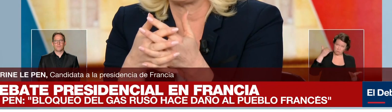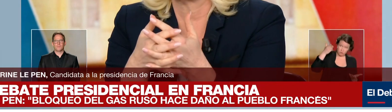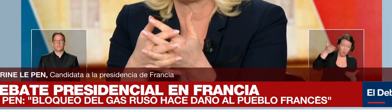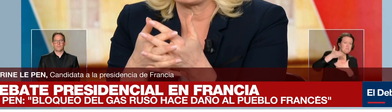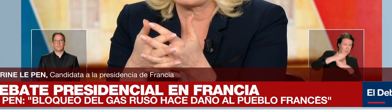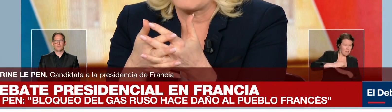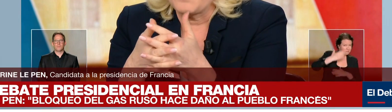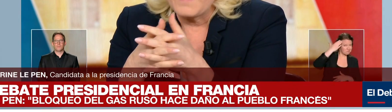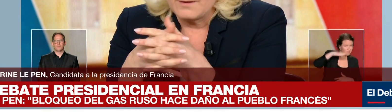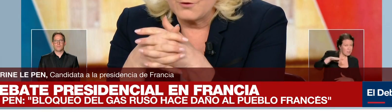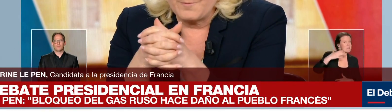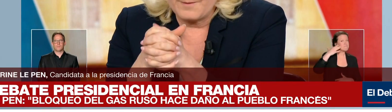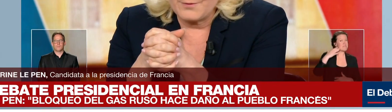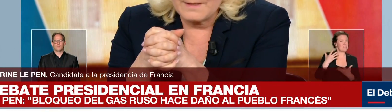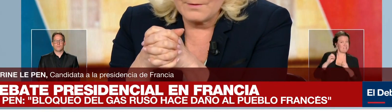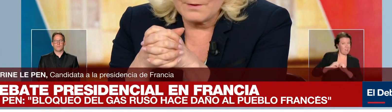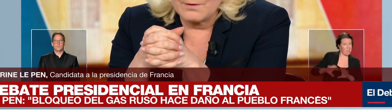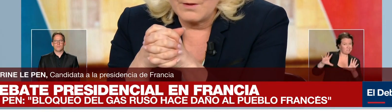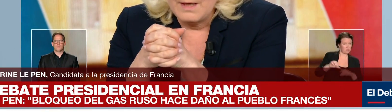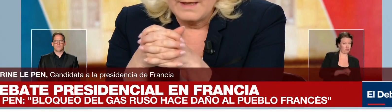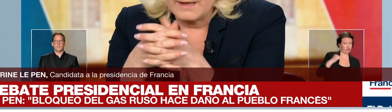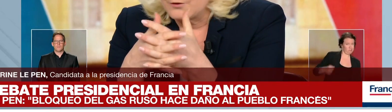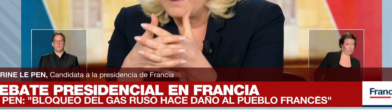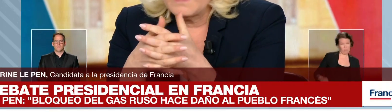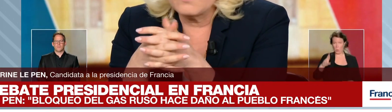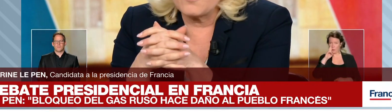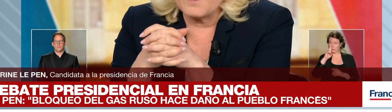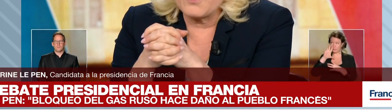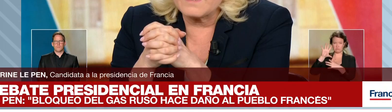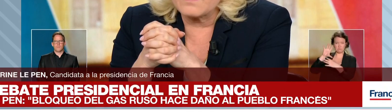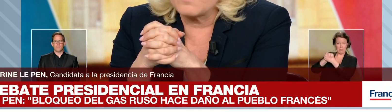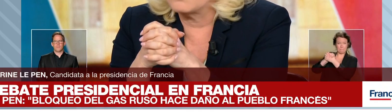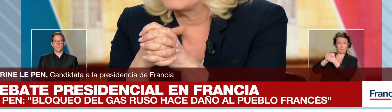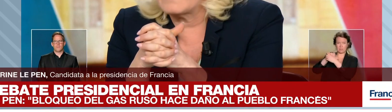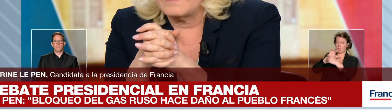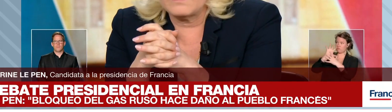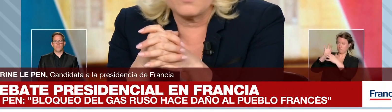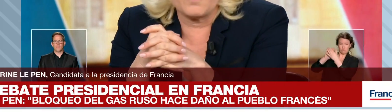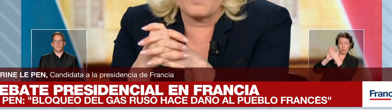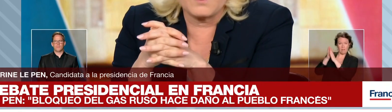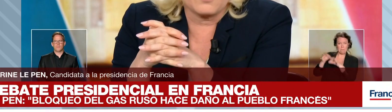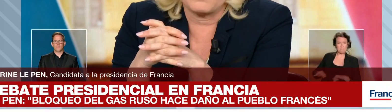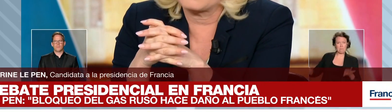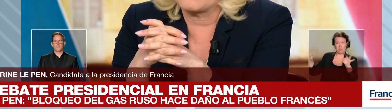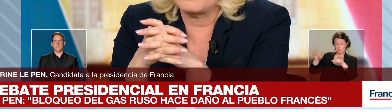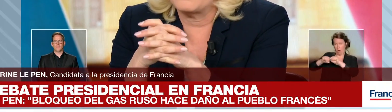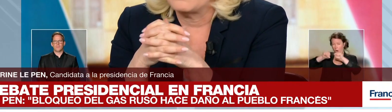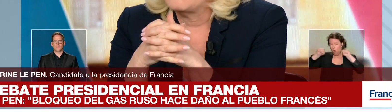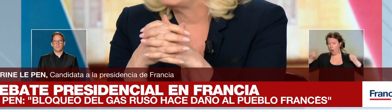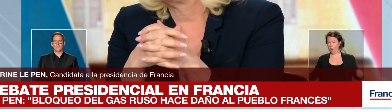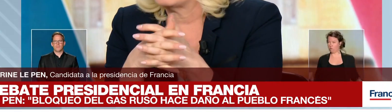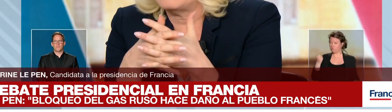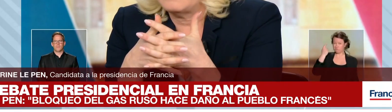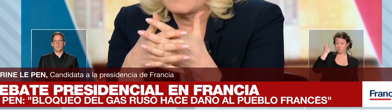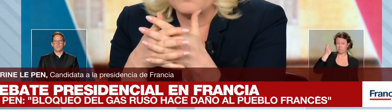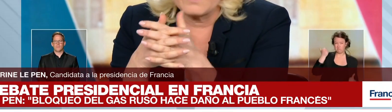y responder a ellos y los peligros de mañana, que no se conviertan en un superpoder económico,